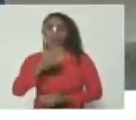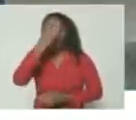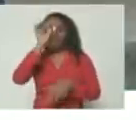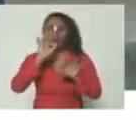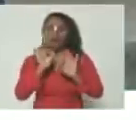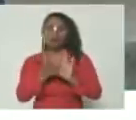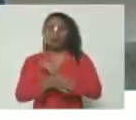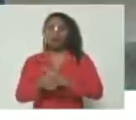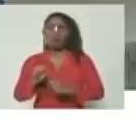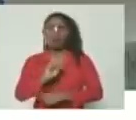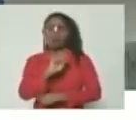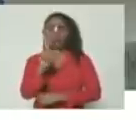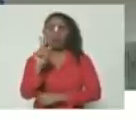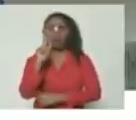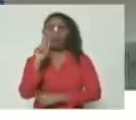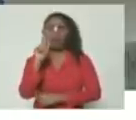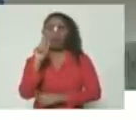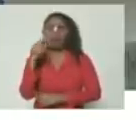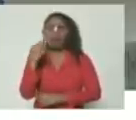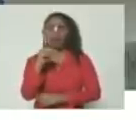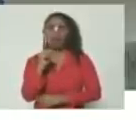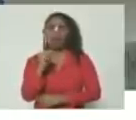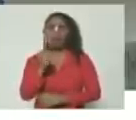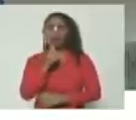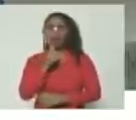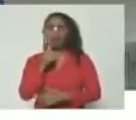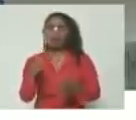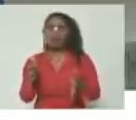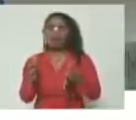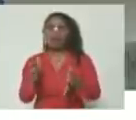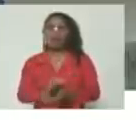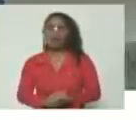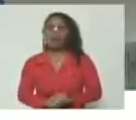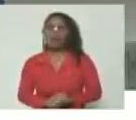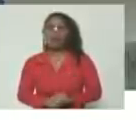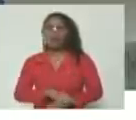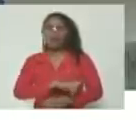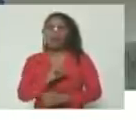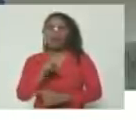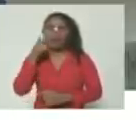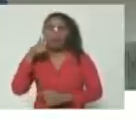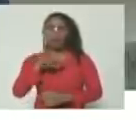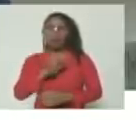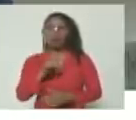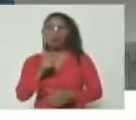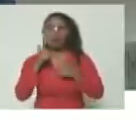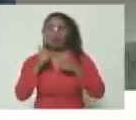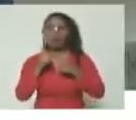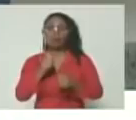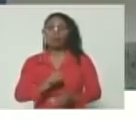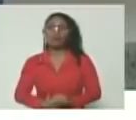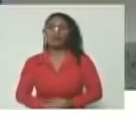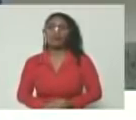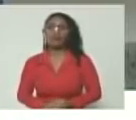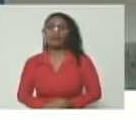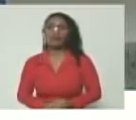Nos vemos el 21 de noviembre. Vamos a ver quién gana. Ahí está el pueblo. Bueno.